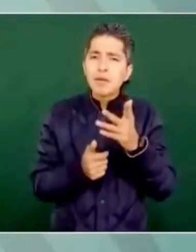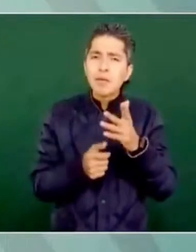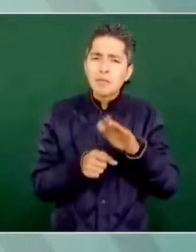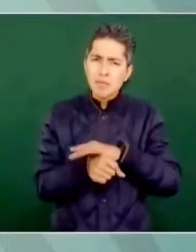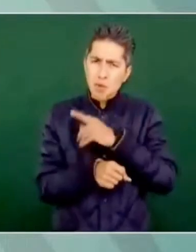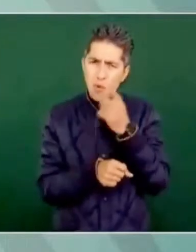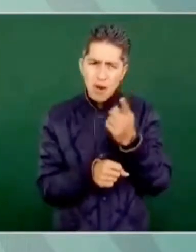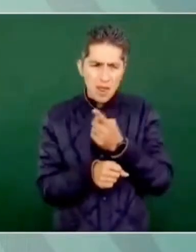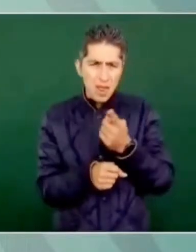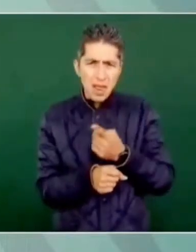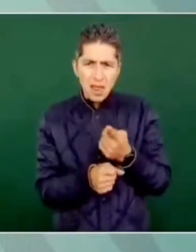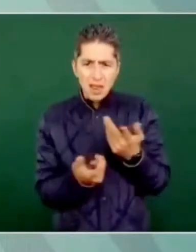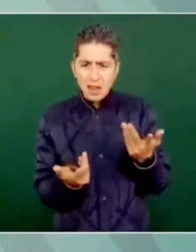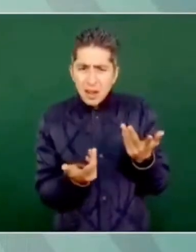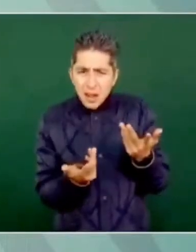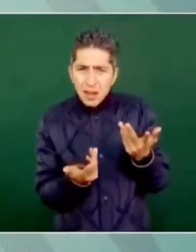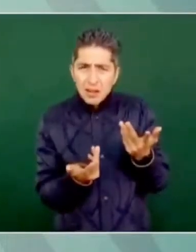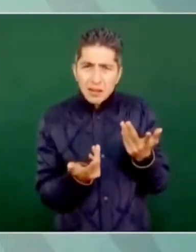pasarlo